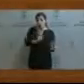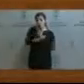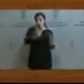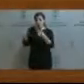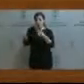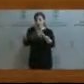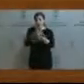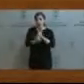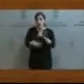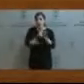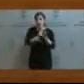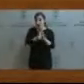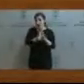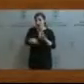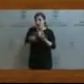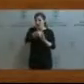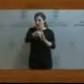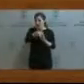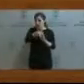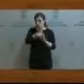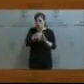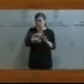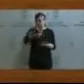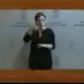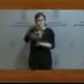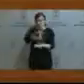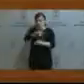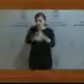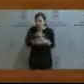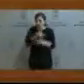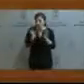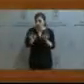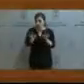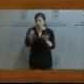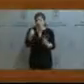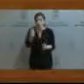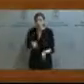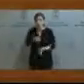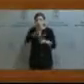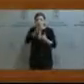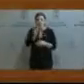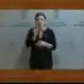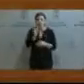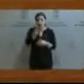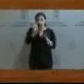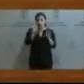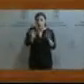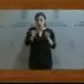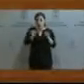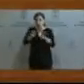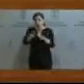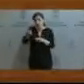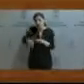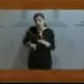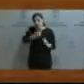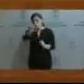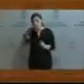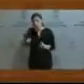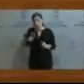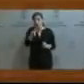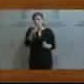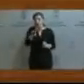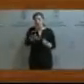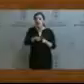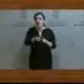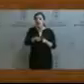prescripción legal, hay que recordarlo. Es obligatorio realizarlo y así lo puso de manifiesto una sentencia en otra categoría profesional que puso las